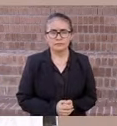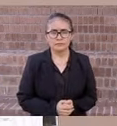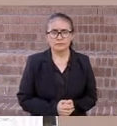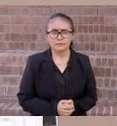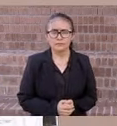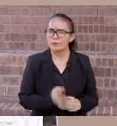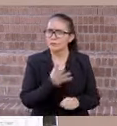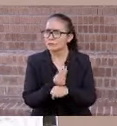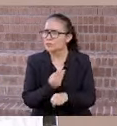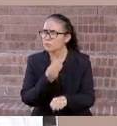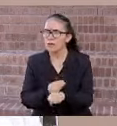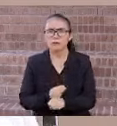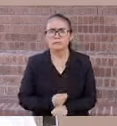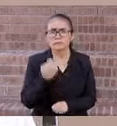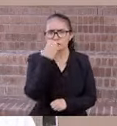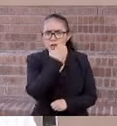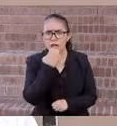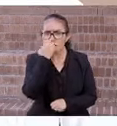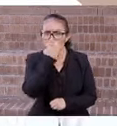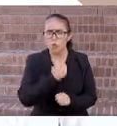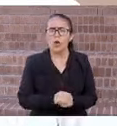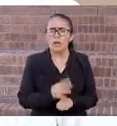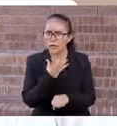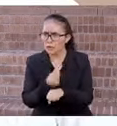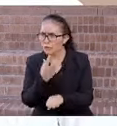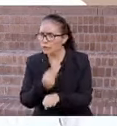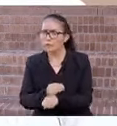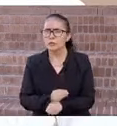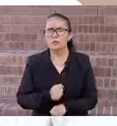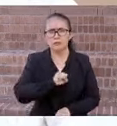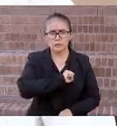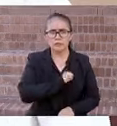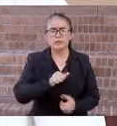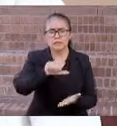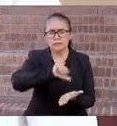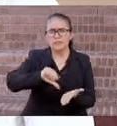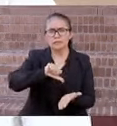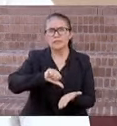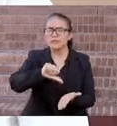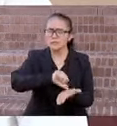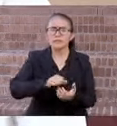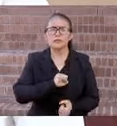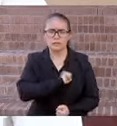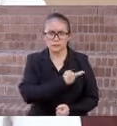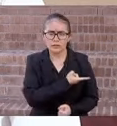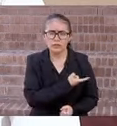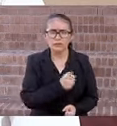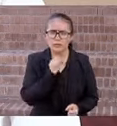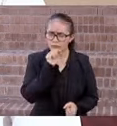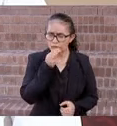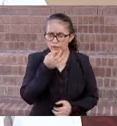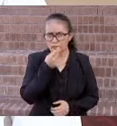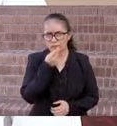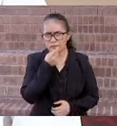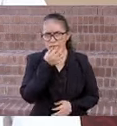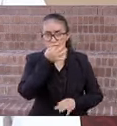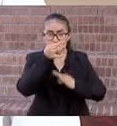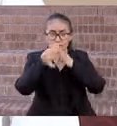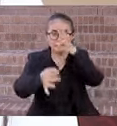reconstruyeron escuelas centros de salud se acaba de informar